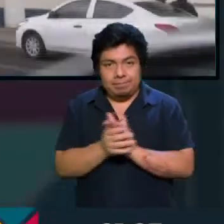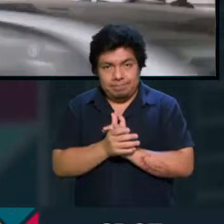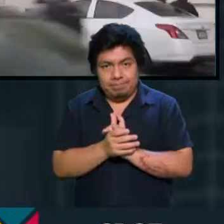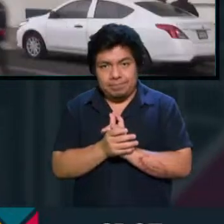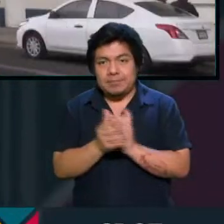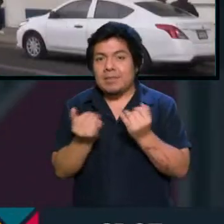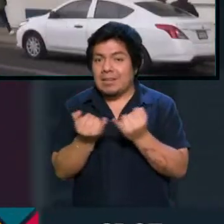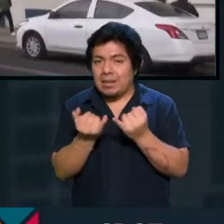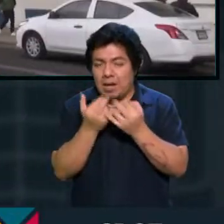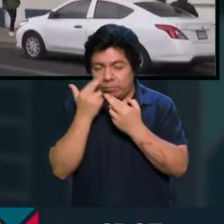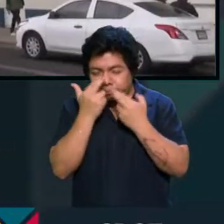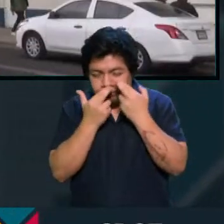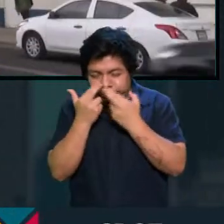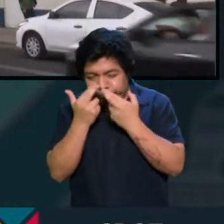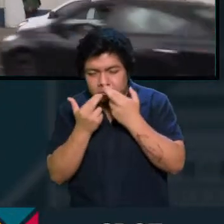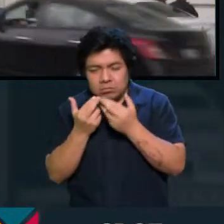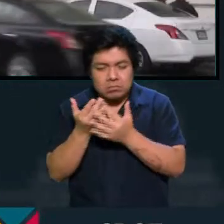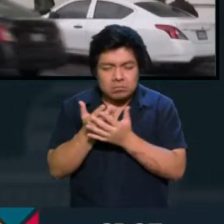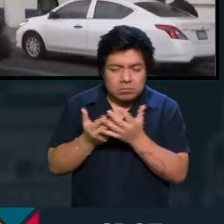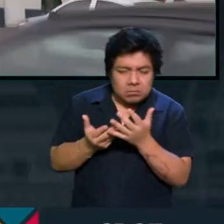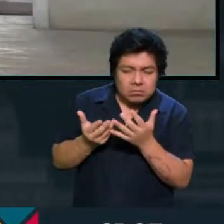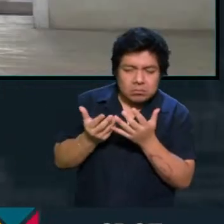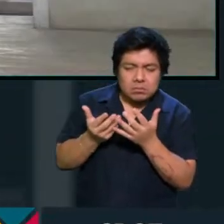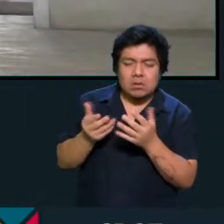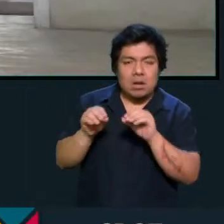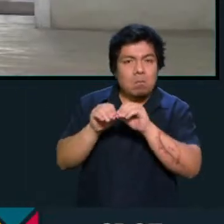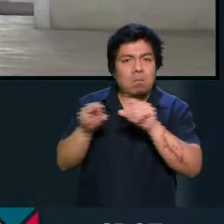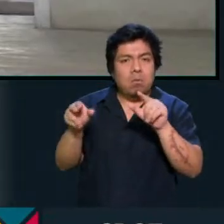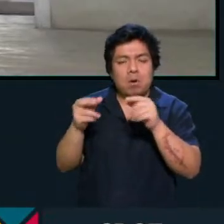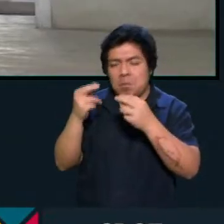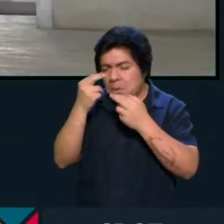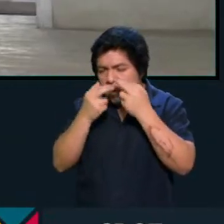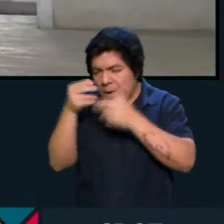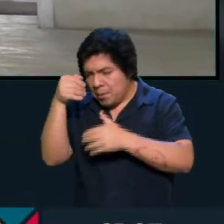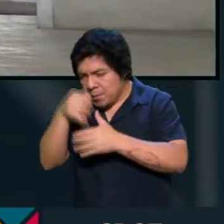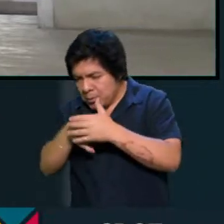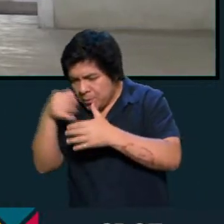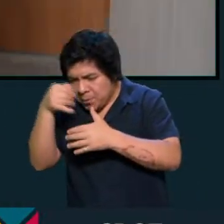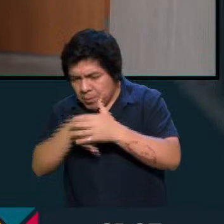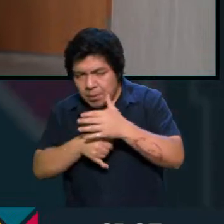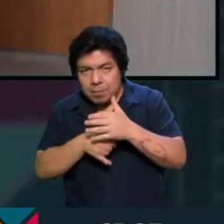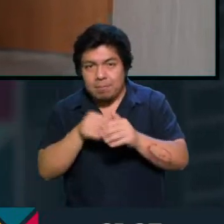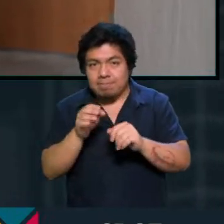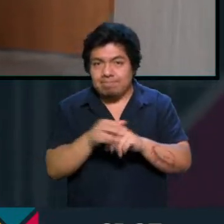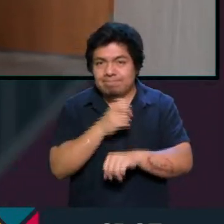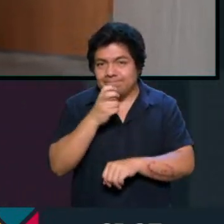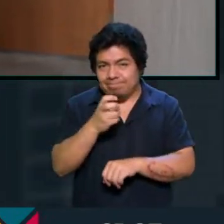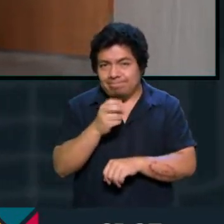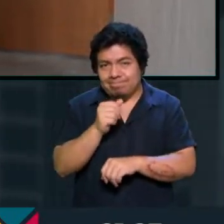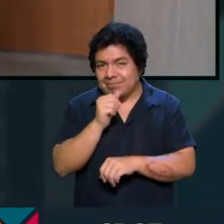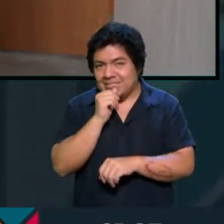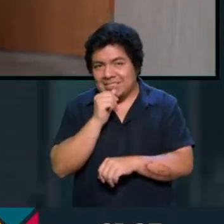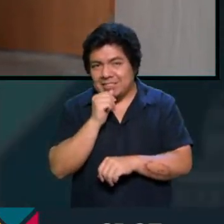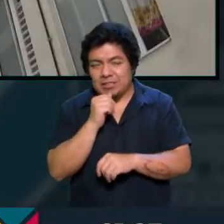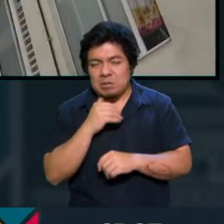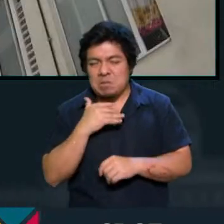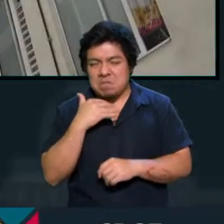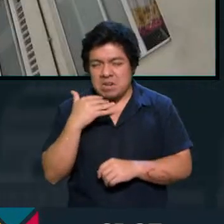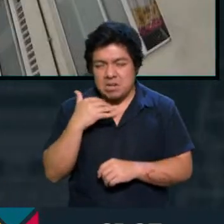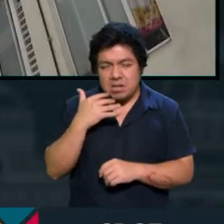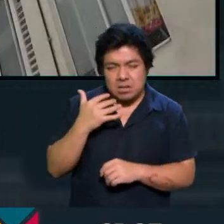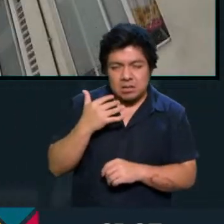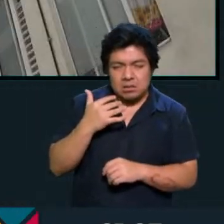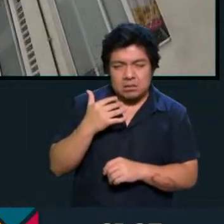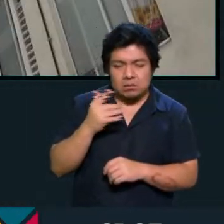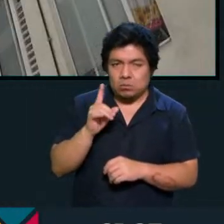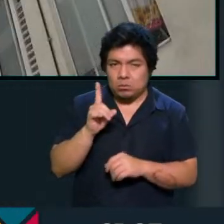También analizan los estados financieros que vienen auditados, por eso no puede haber cosas turbias que sucedan,